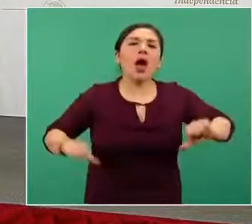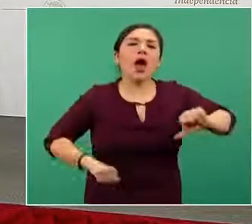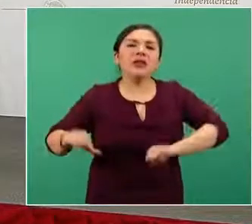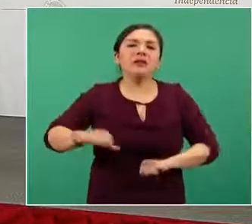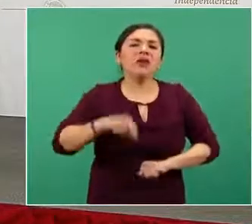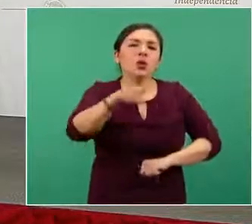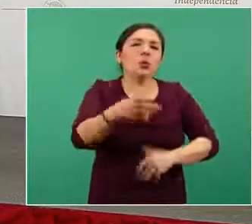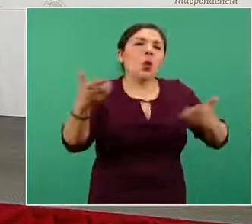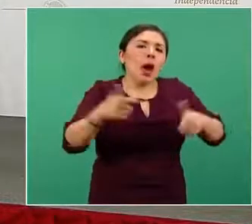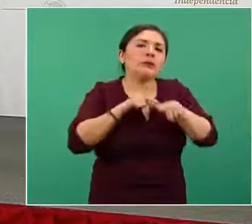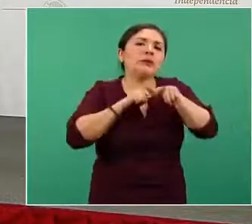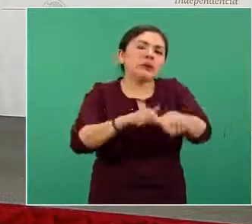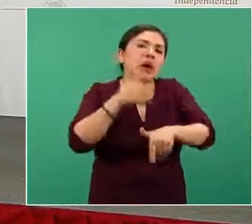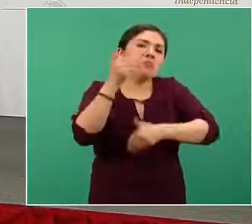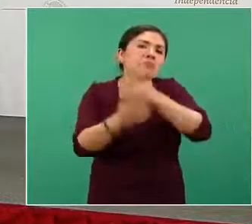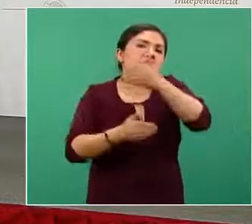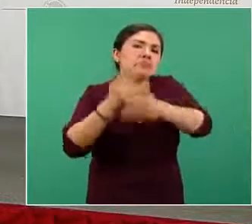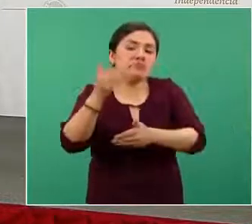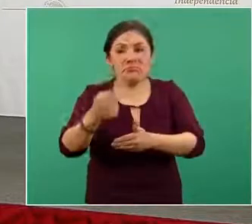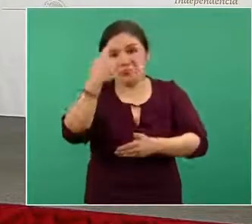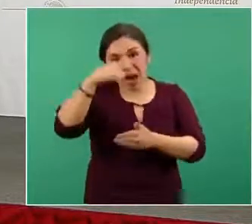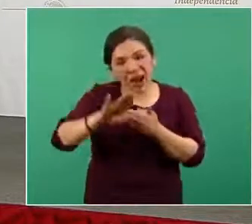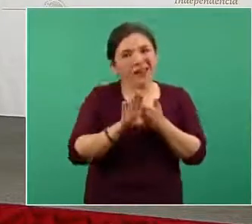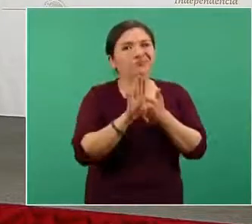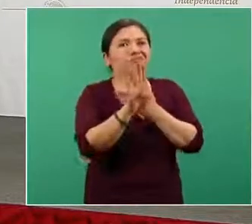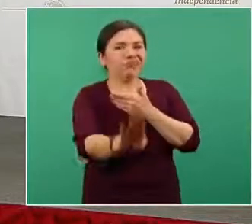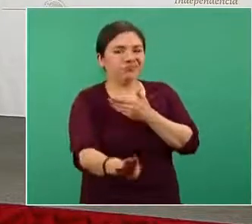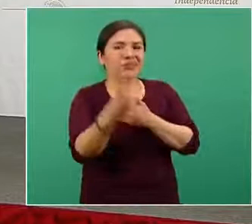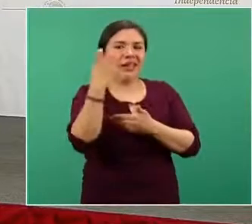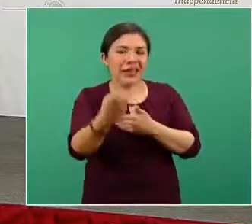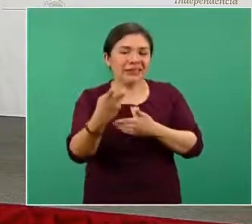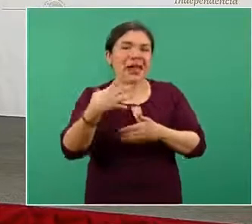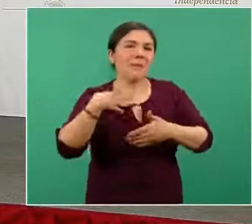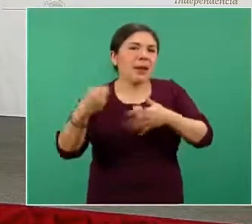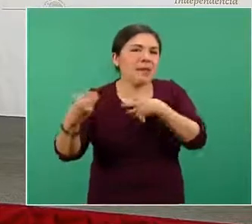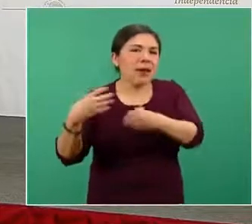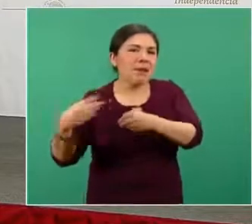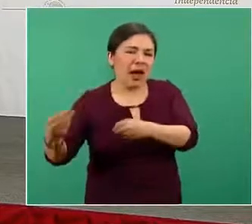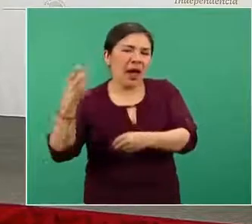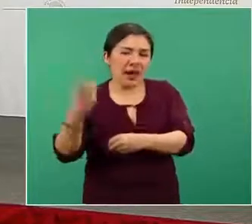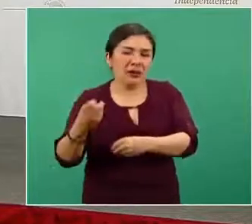podemos continuar realizando para evitar la